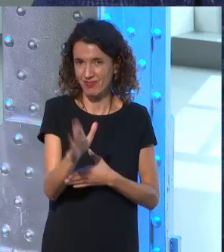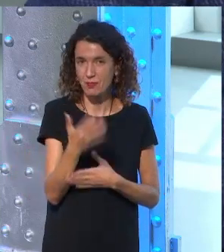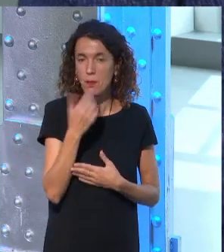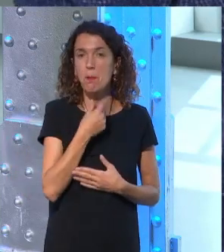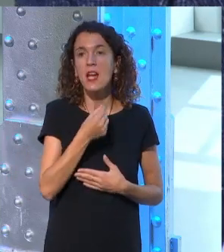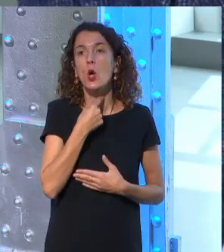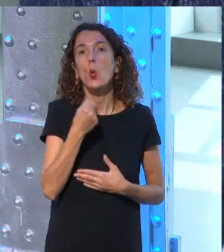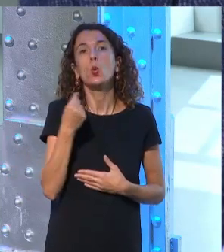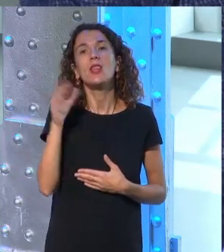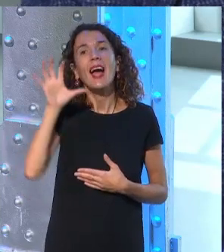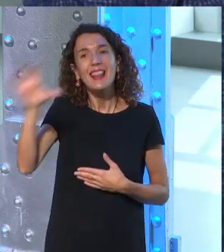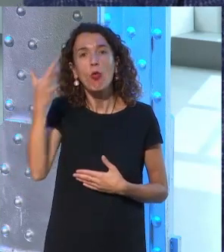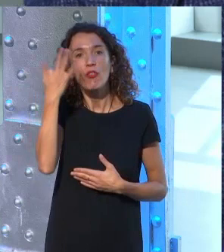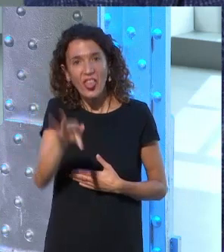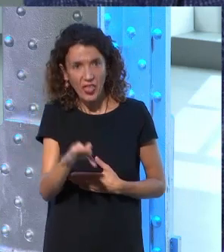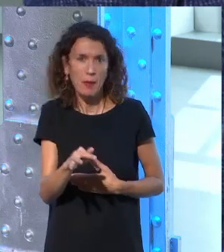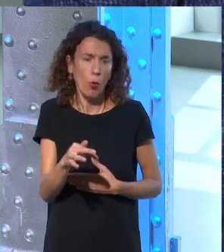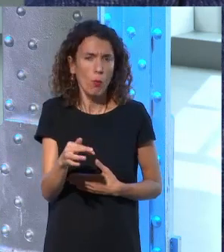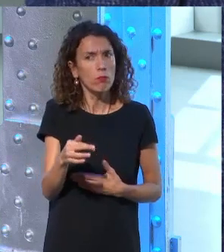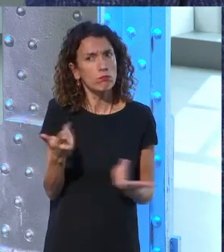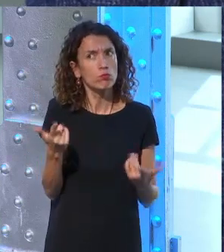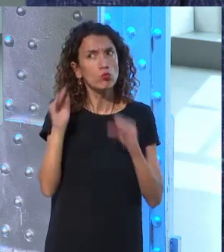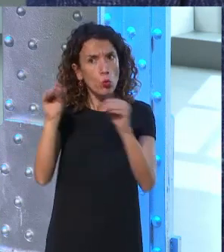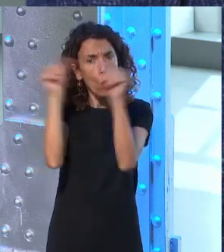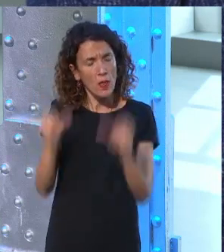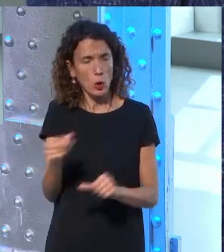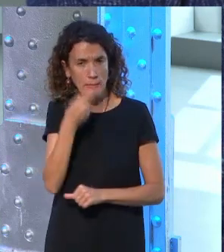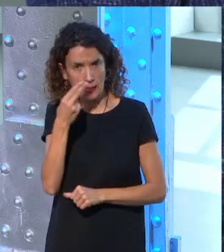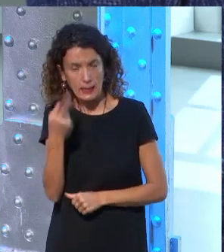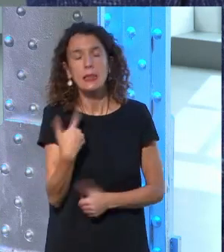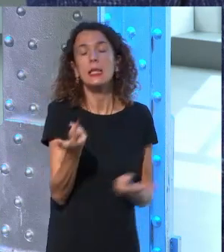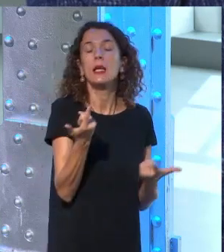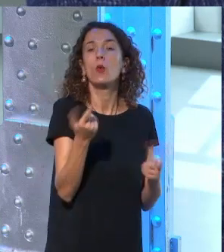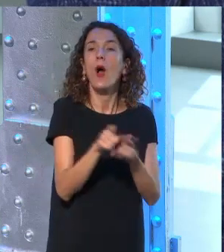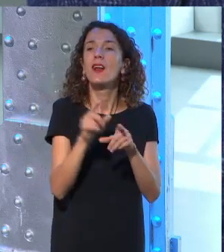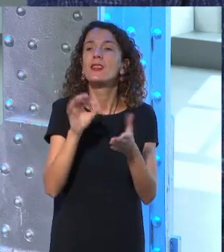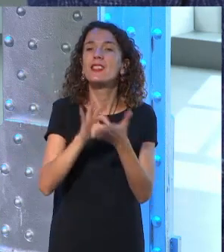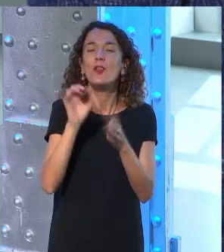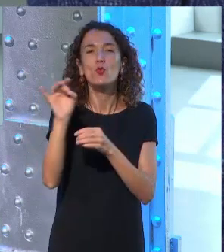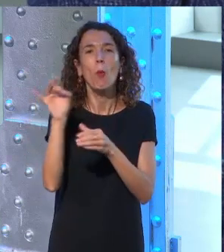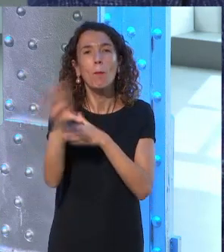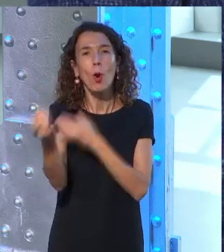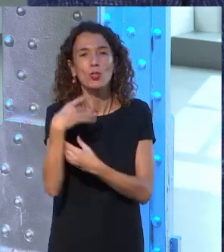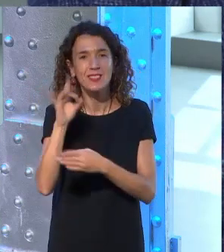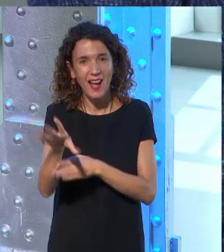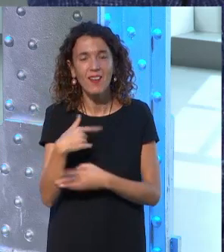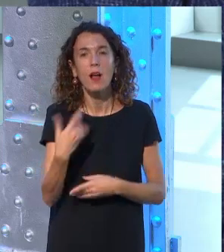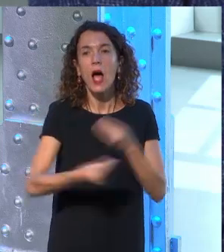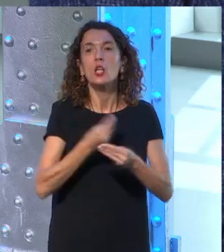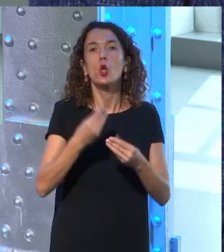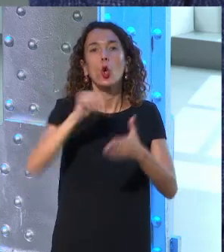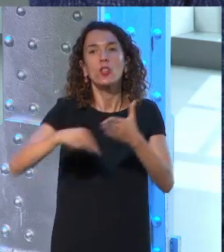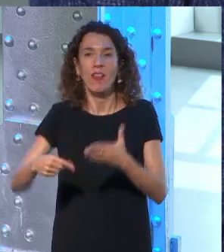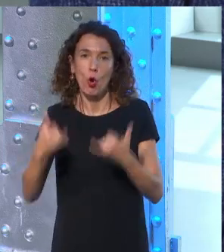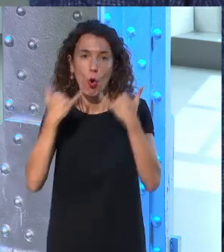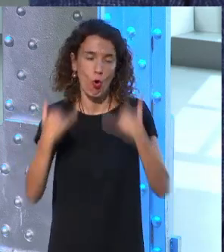el Estado francés. Son pequeños gestos, pero que esto anima. El servicio postal, toda la contratación la han hecho con coches eléctricos,